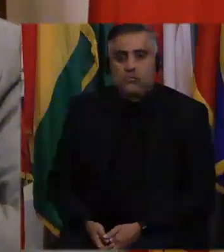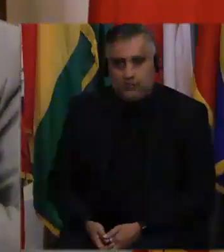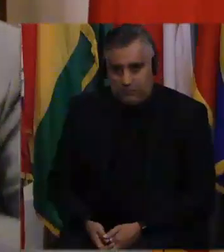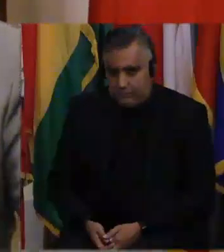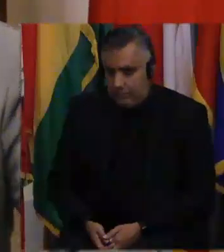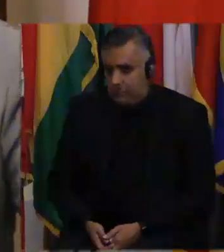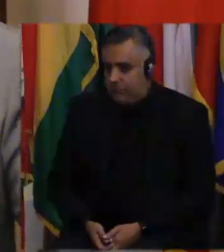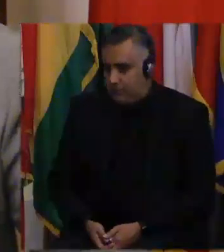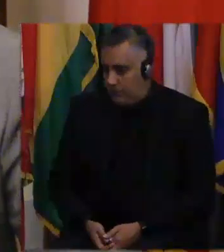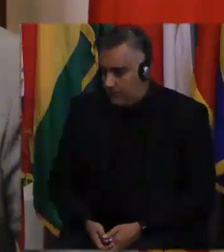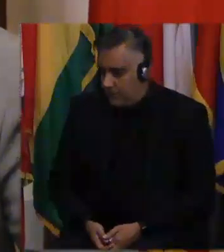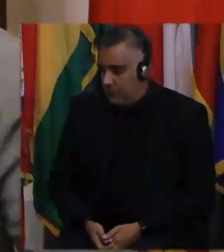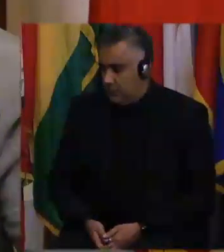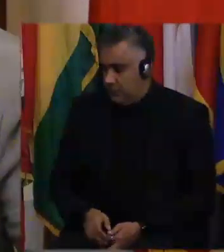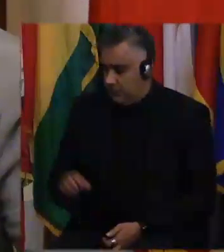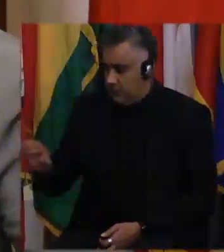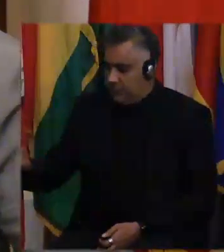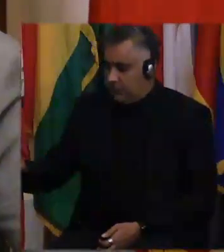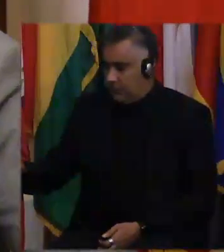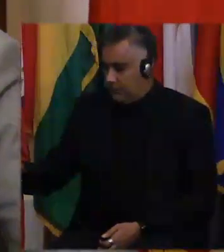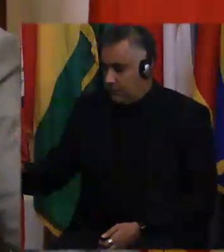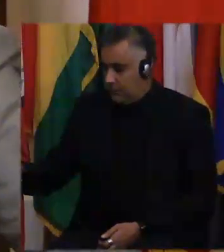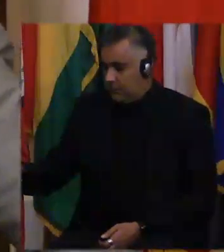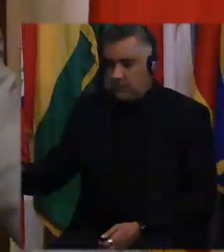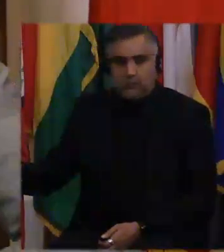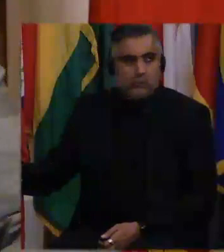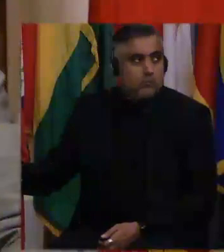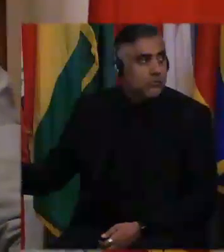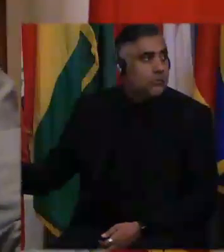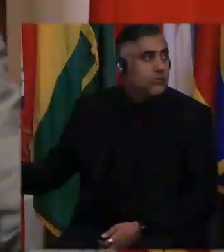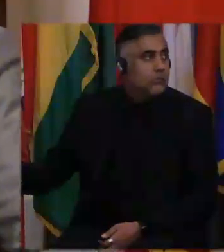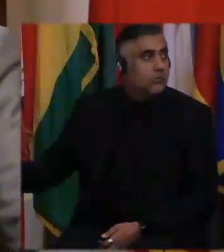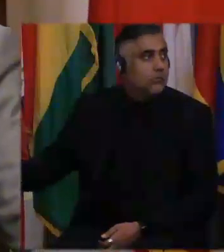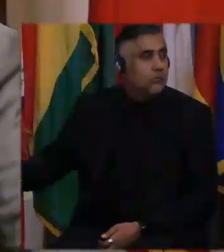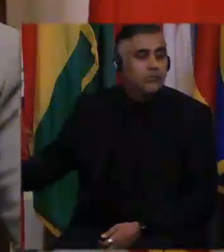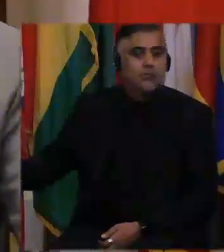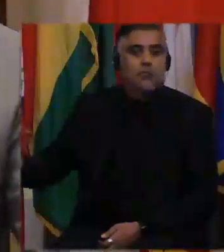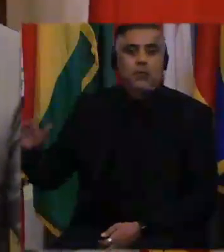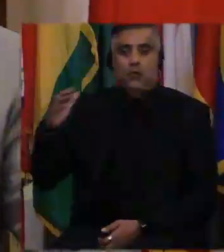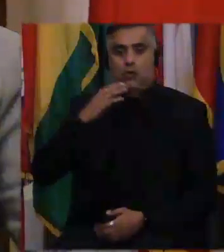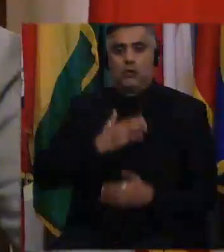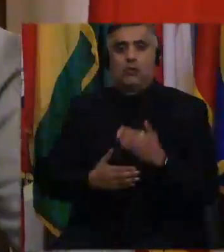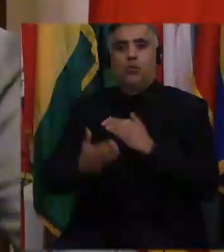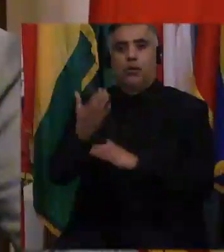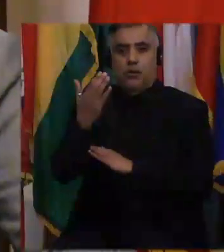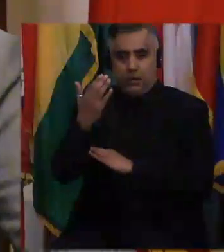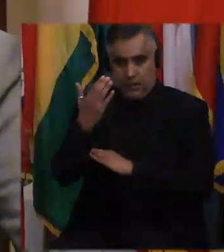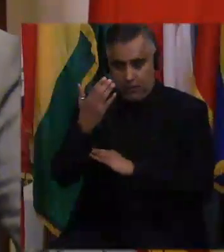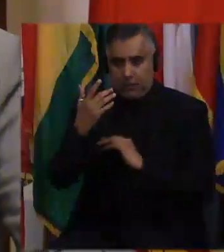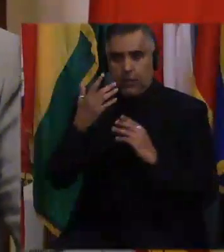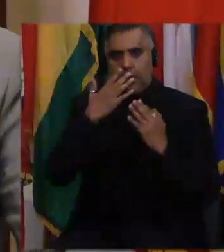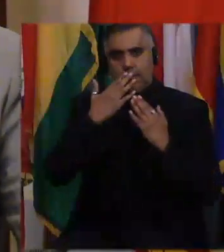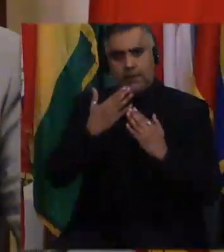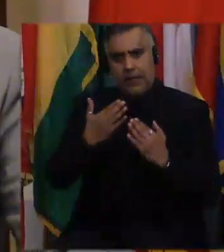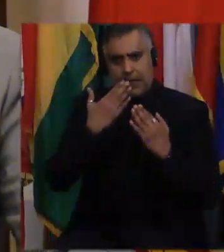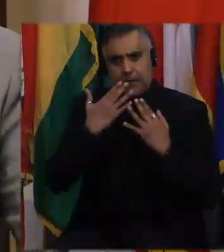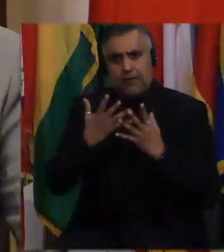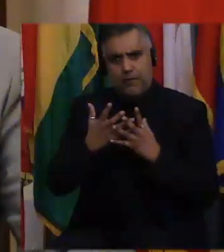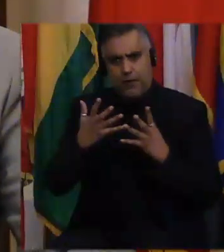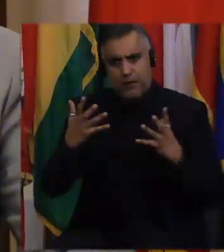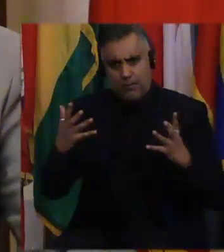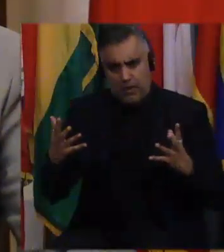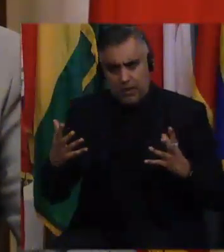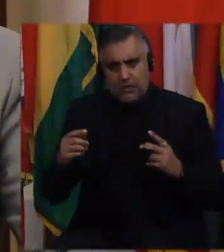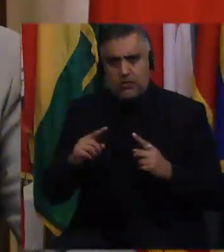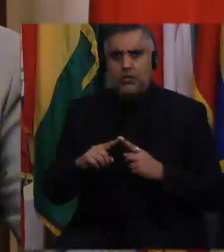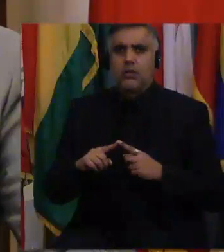hablar? Yeah. Ahí está mejor. Yeah. Muy bien, muy bien. Bueno, buenos días, muchas gracias, embajadora